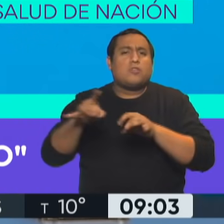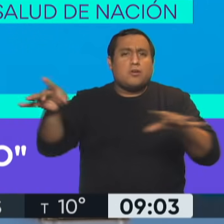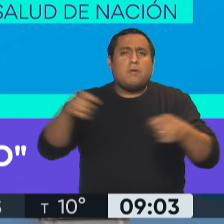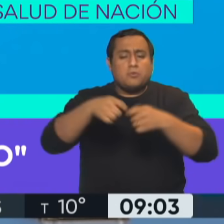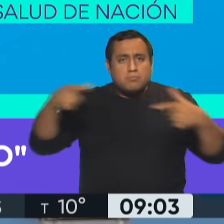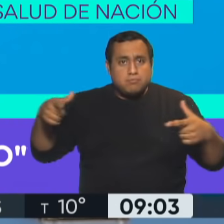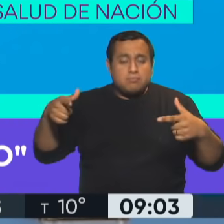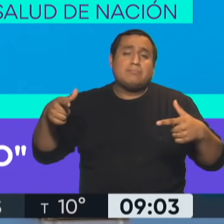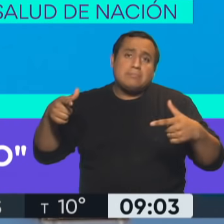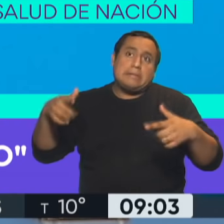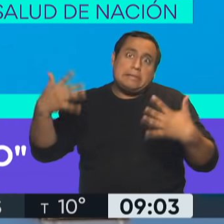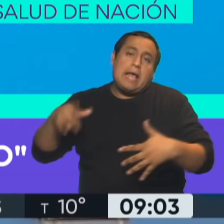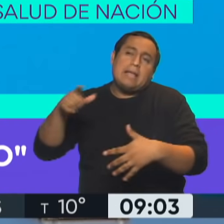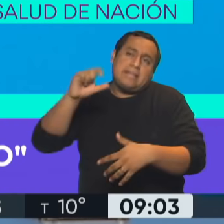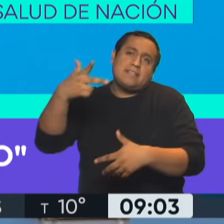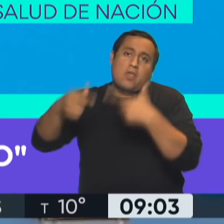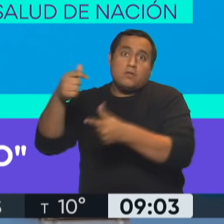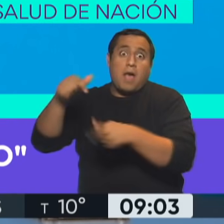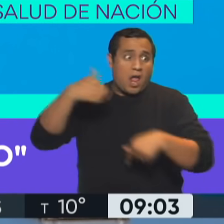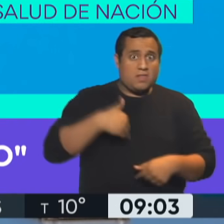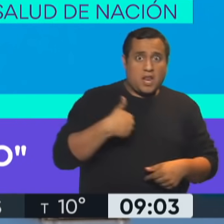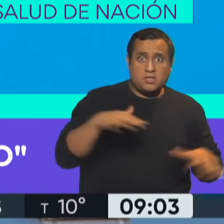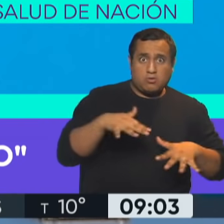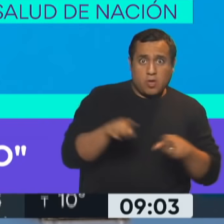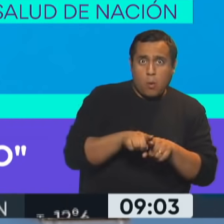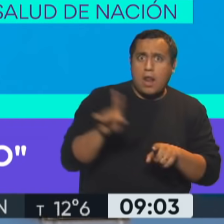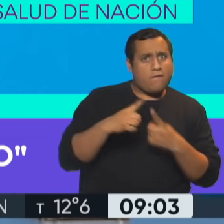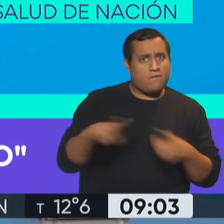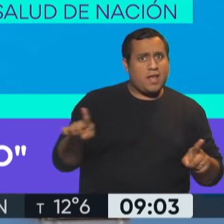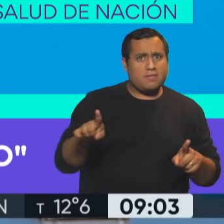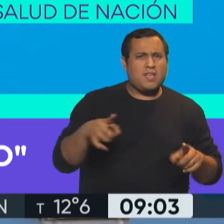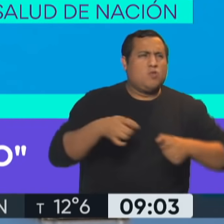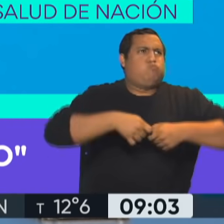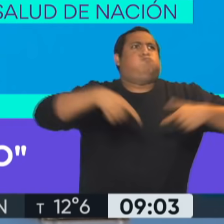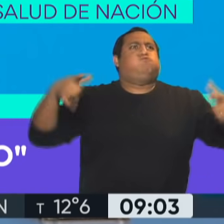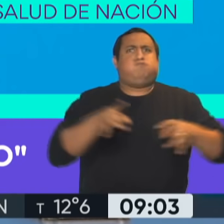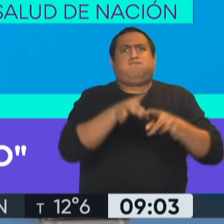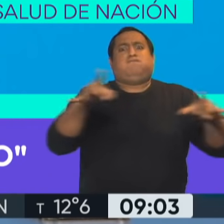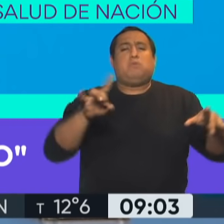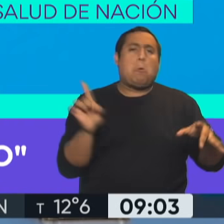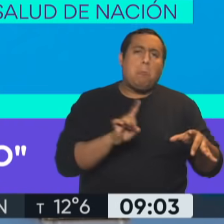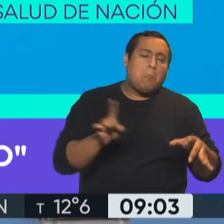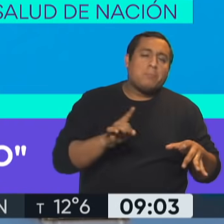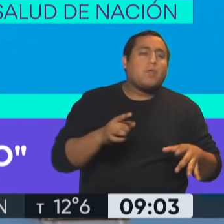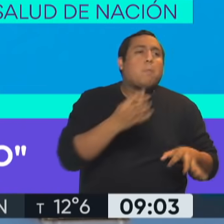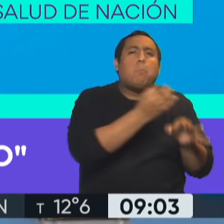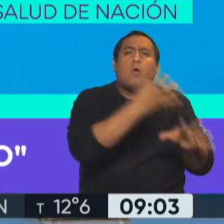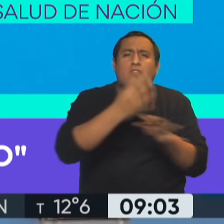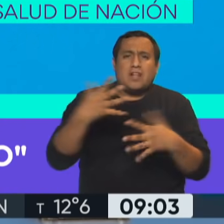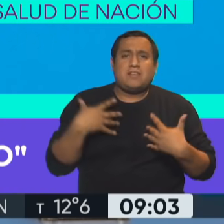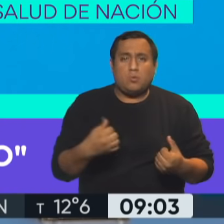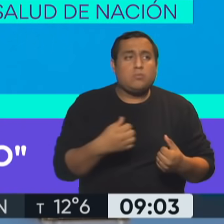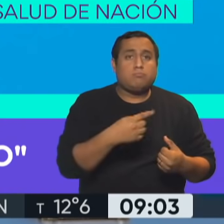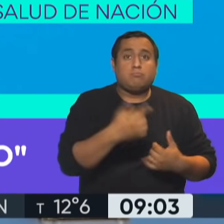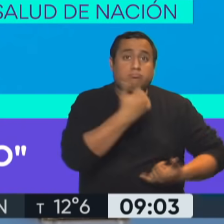es la situación de Argentina. Nosotros tenemos la mirada y por supuesto que es la recomendación de los expertos de vacunar a